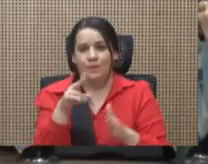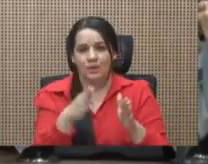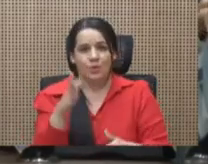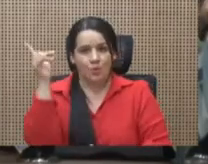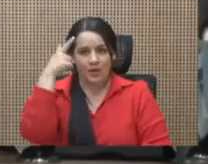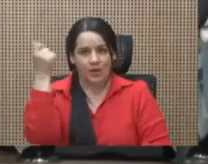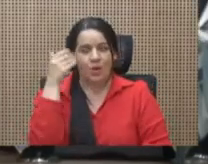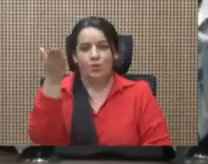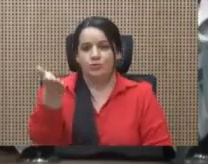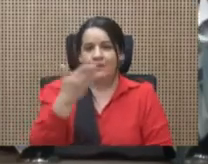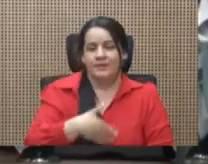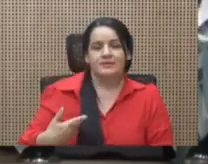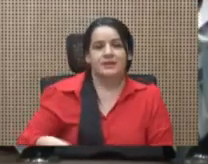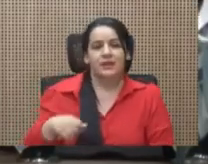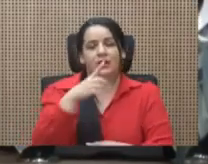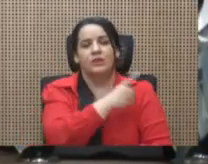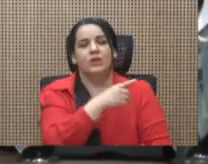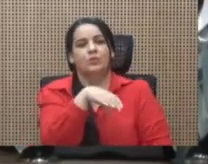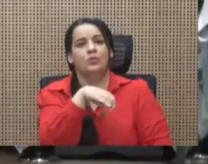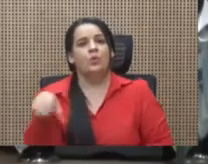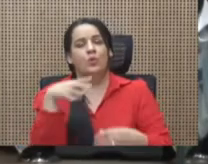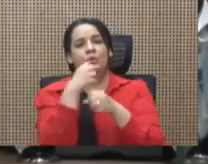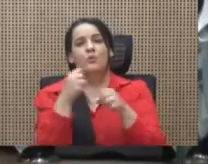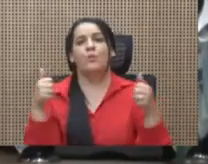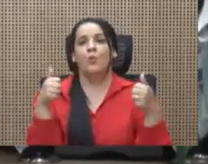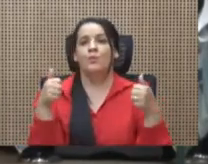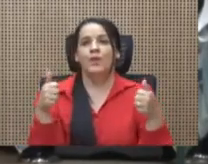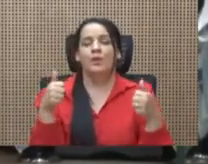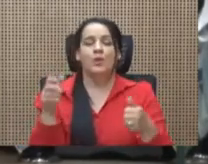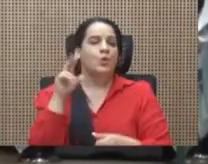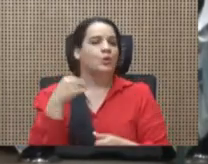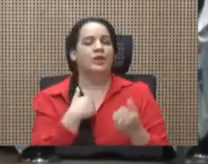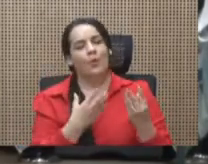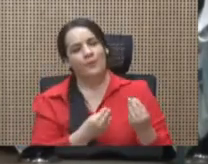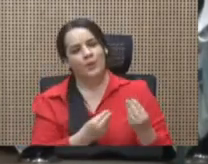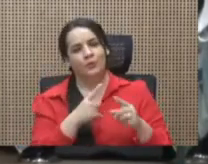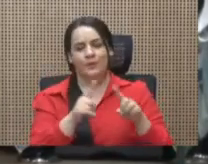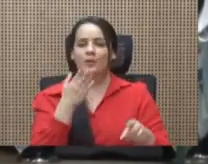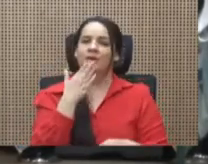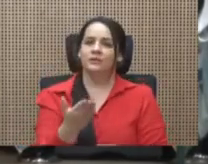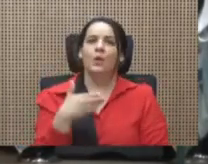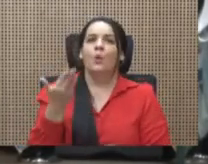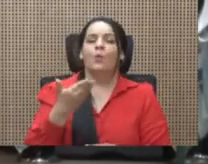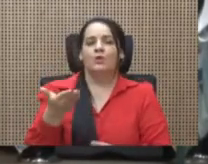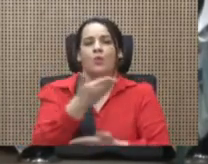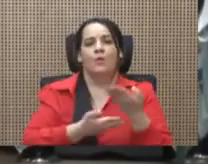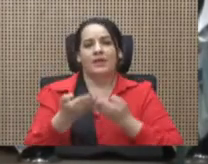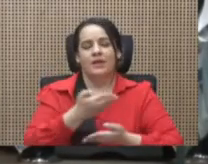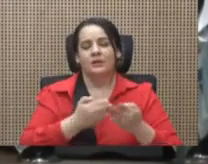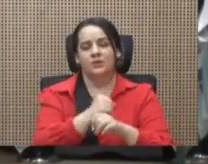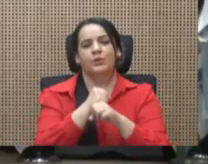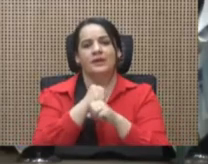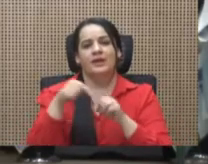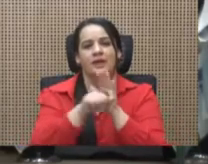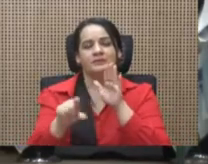usted, presidente, por el directorio también, que lo hizo muy bien. De mi parte no padezco de miedos, pero agradezco mucho cuando cooperan con la seguridad de este